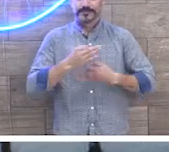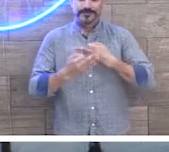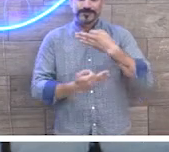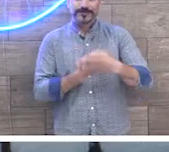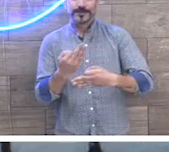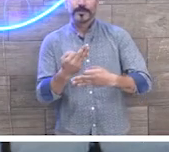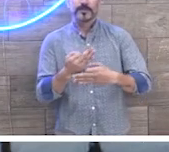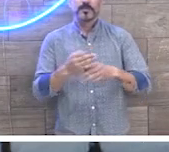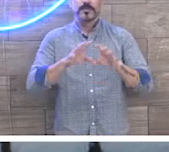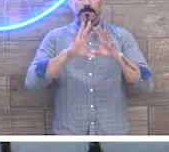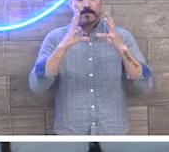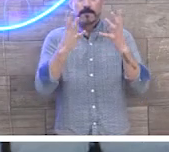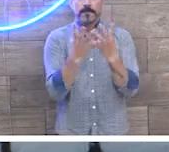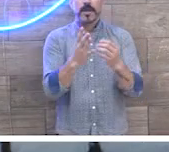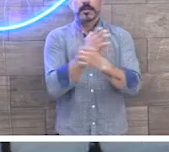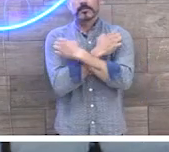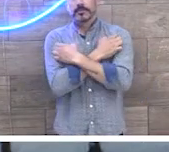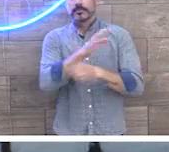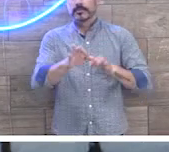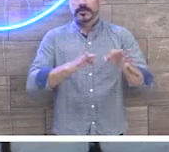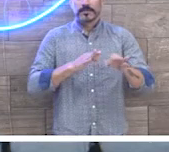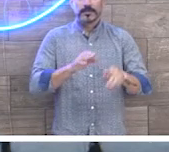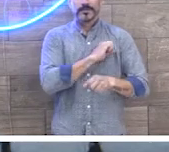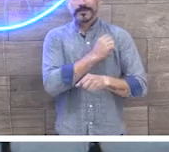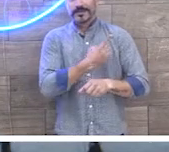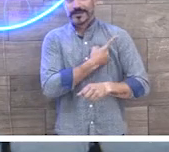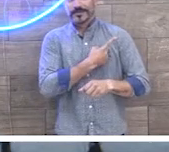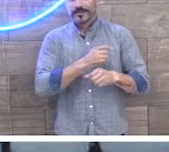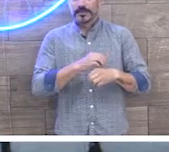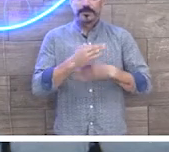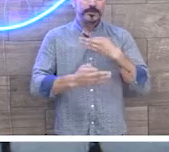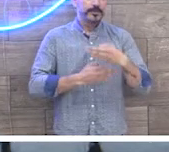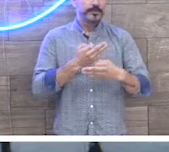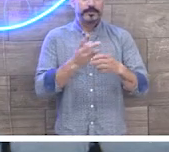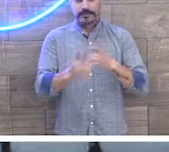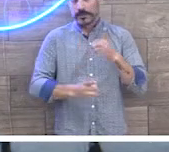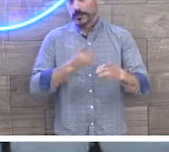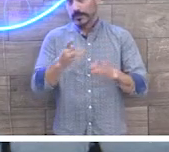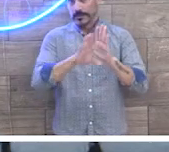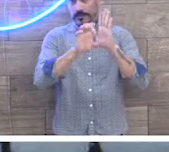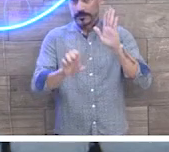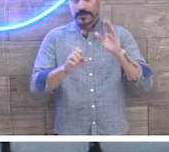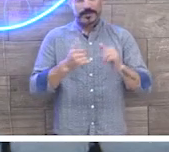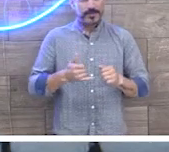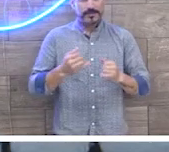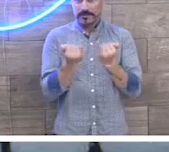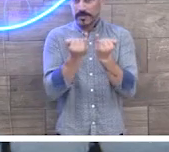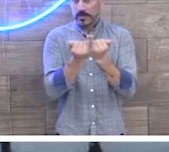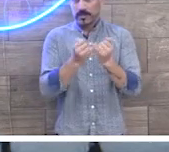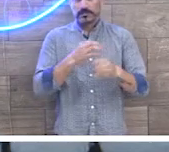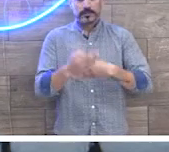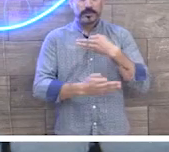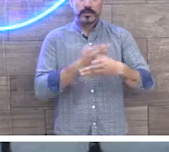ámbitos sociales, ¿no? Desde la educación, el trabajo, la salud, la recreación, el deporte, y pues hablando también de todos los